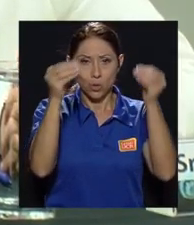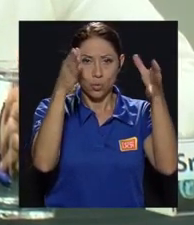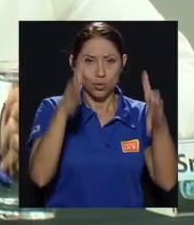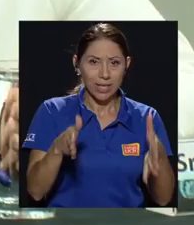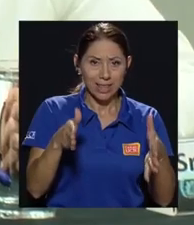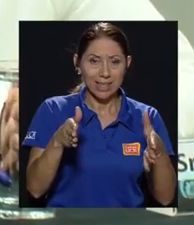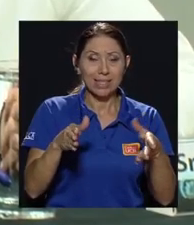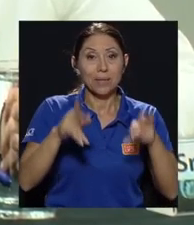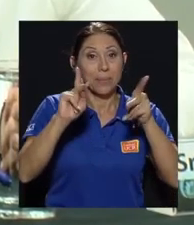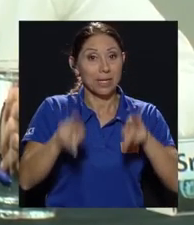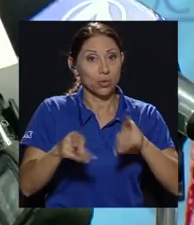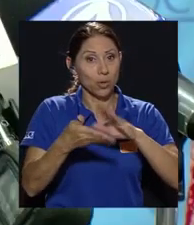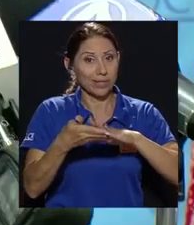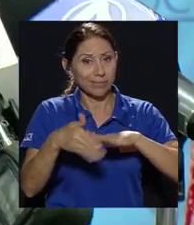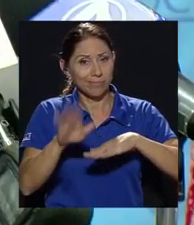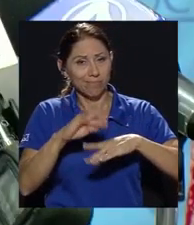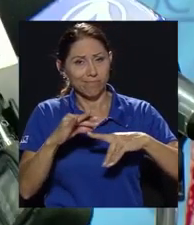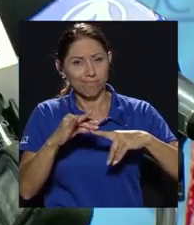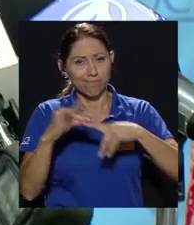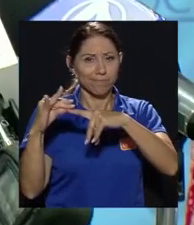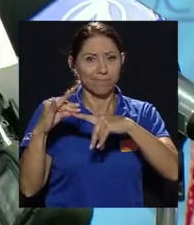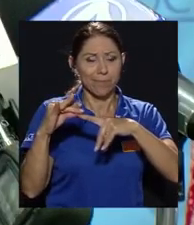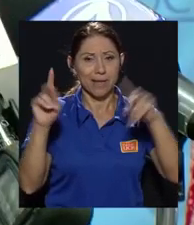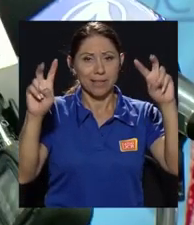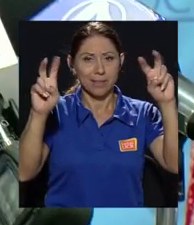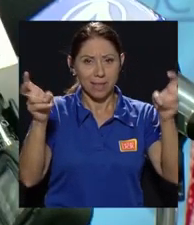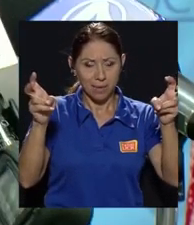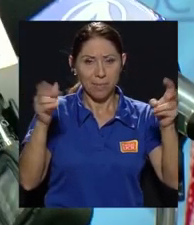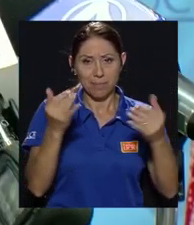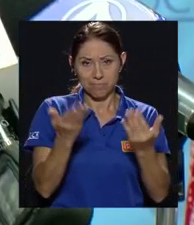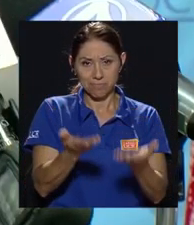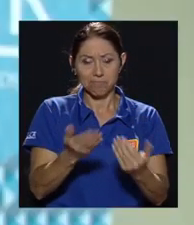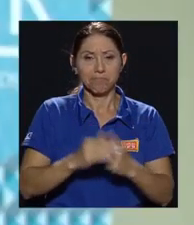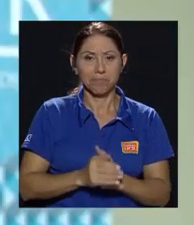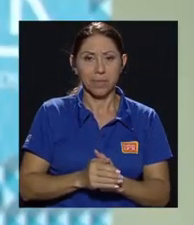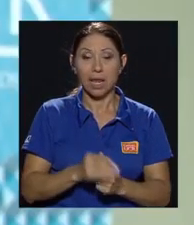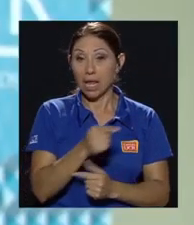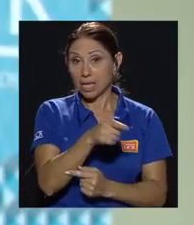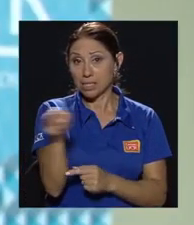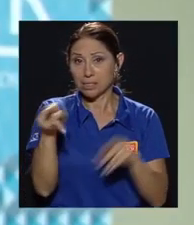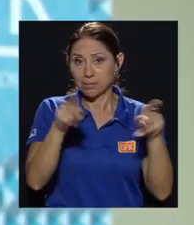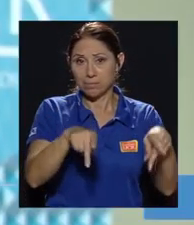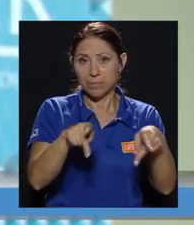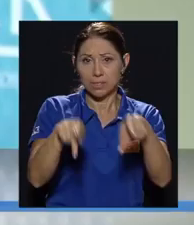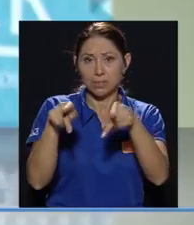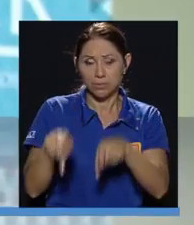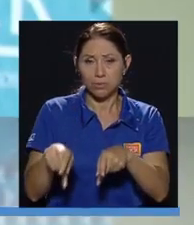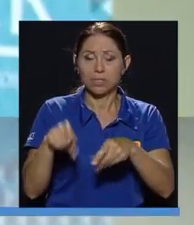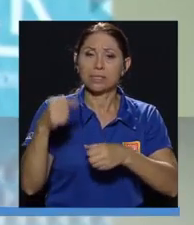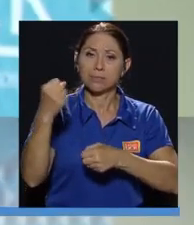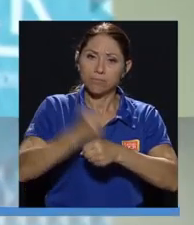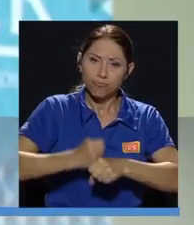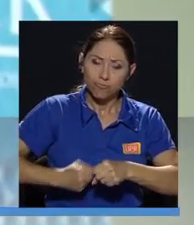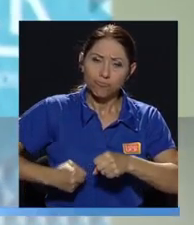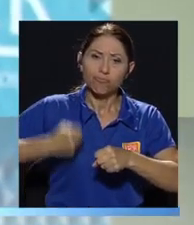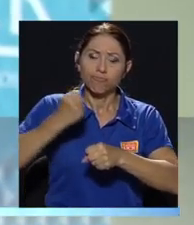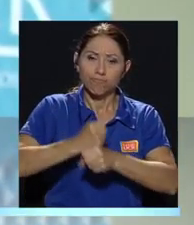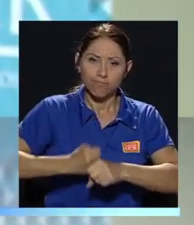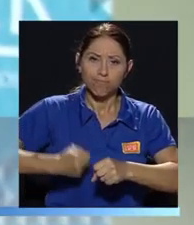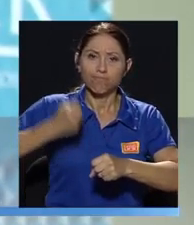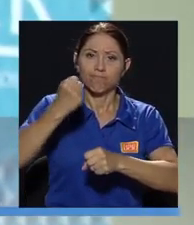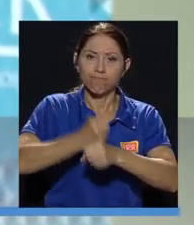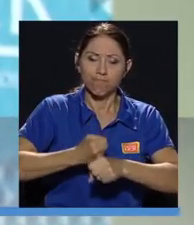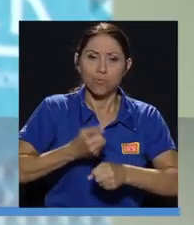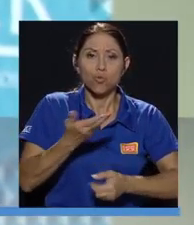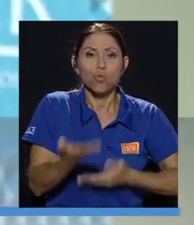docentes, expertas en el tema que nos ocupa. Y estas personas van a trabajar